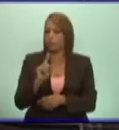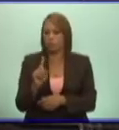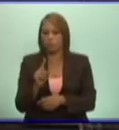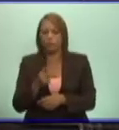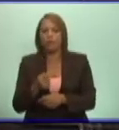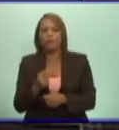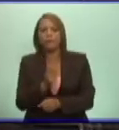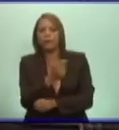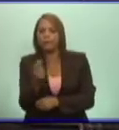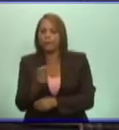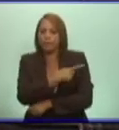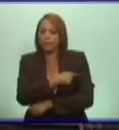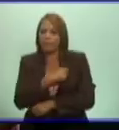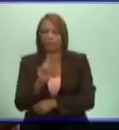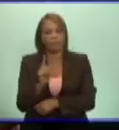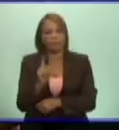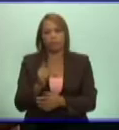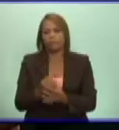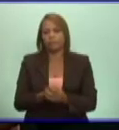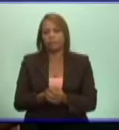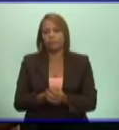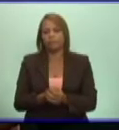en estas circunstancias. Muy bien.